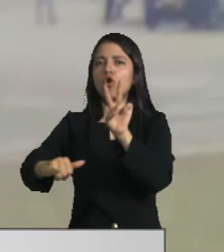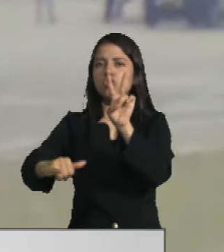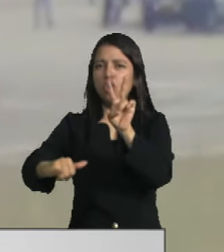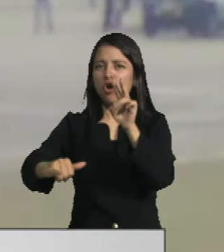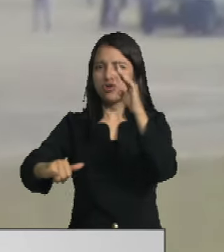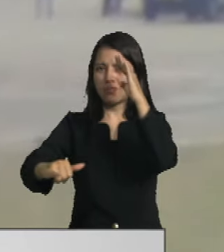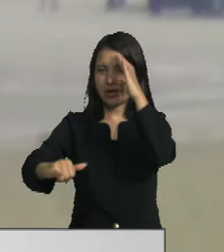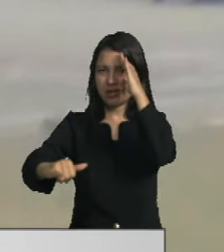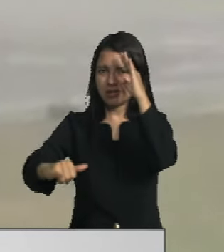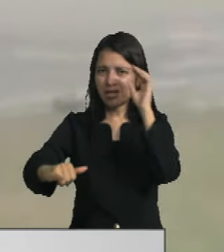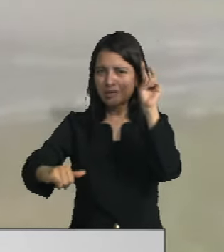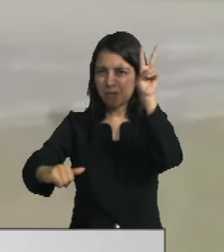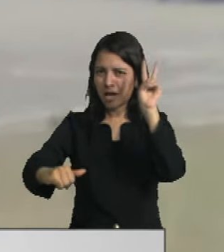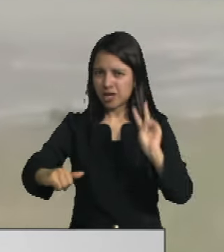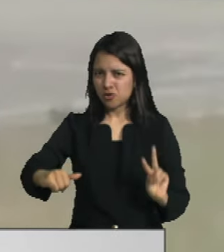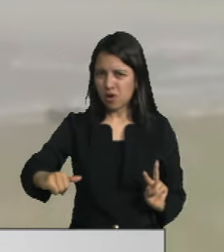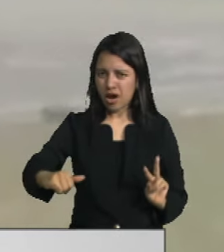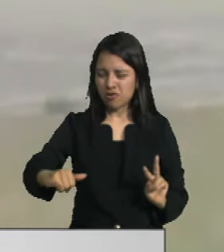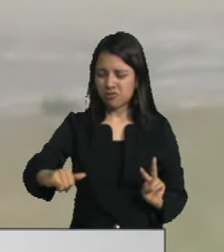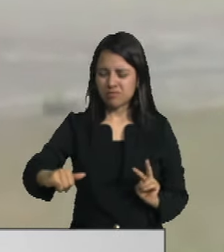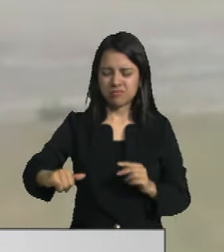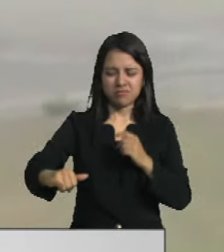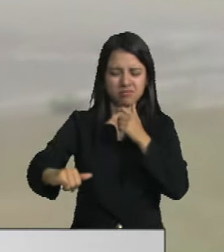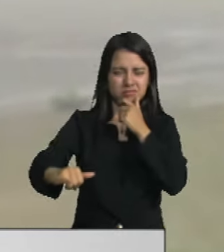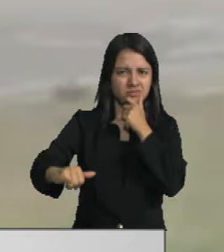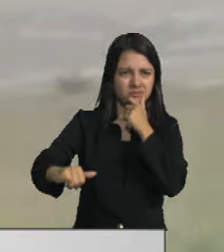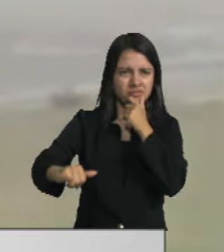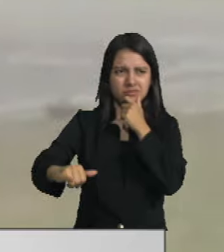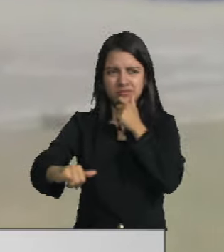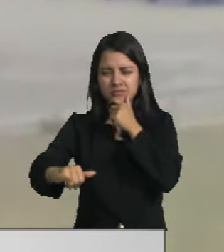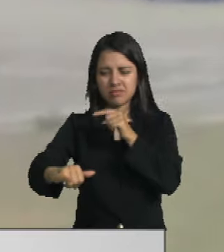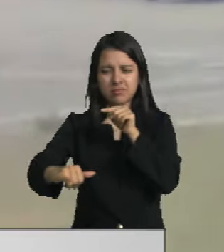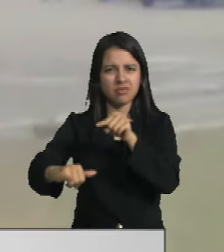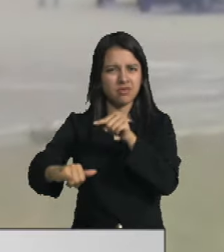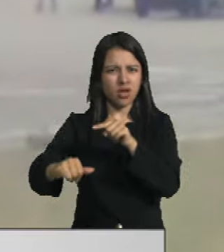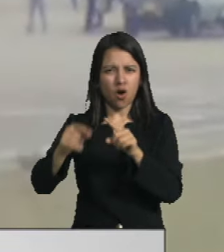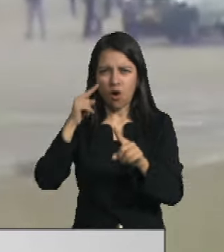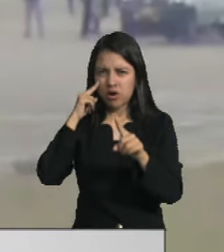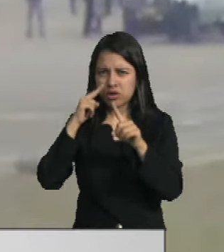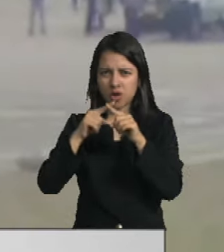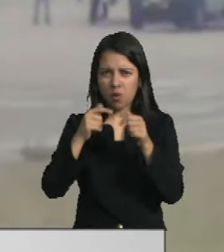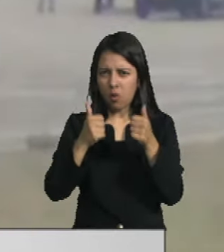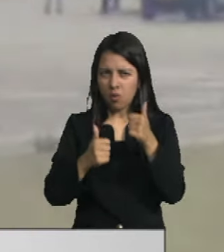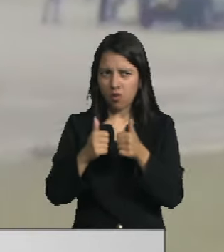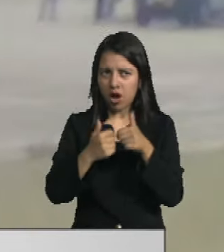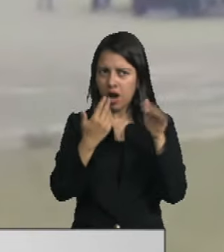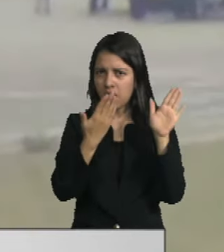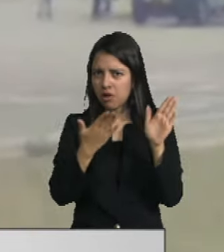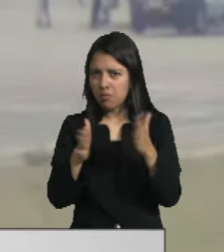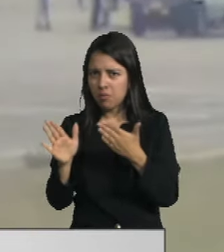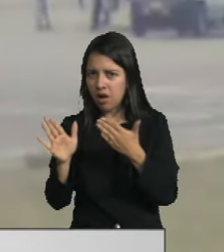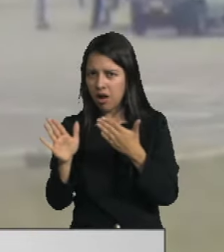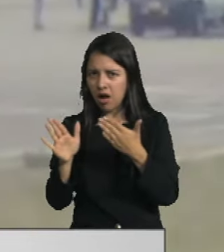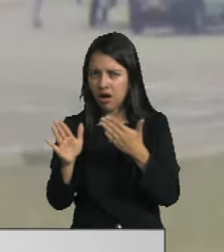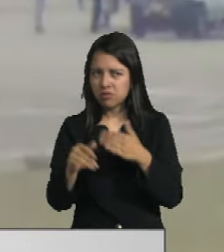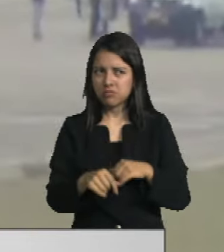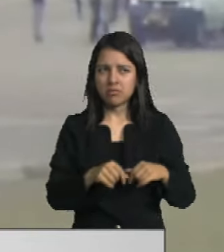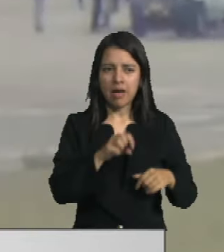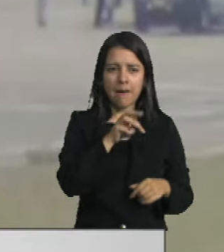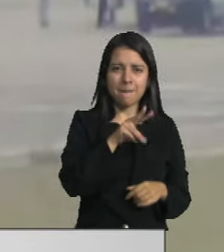venezolanos. La avioneta, al parecer, de la Guardia Nacional Venezolana tenía un plan de vuelo que cubría la ruta Maiquetía-San